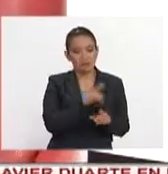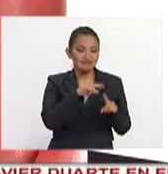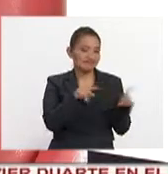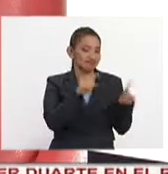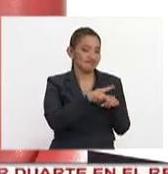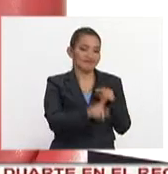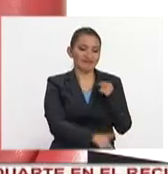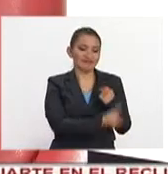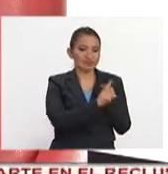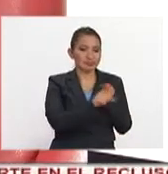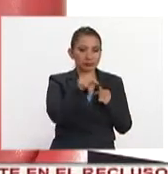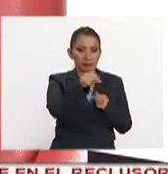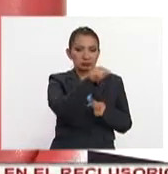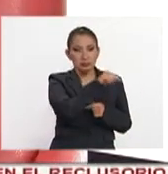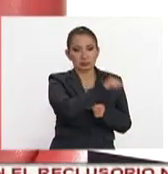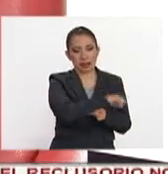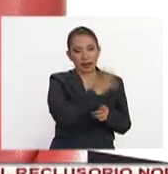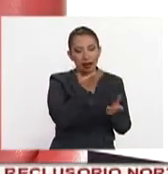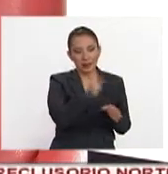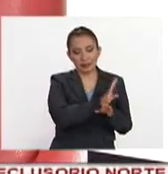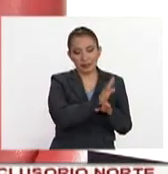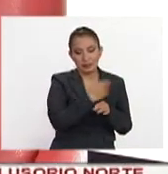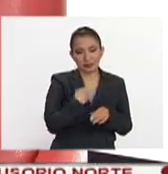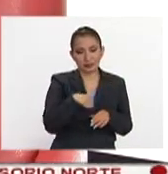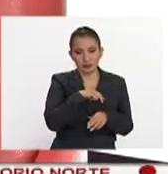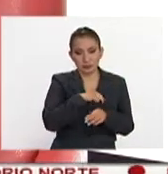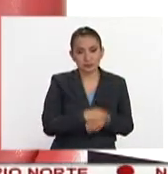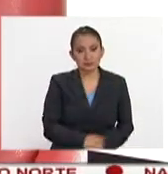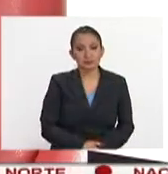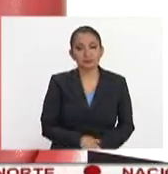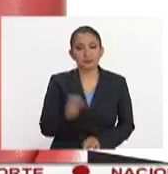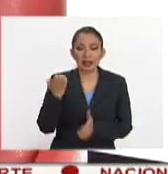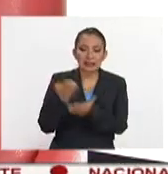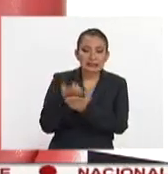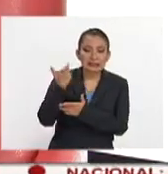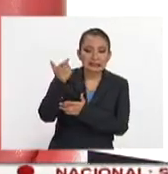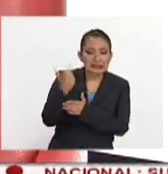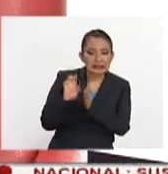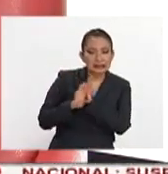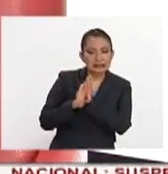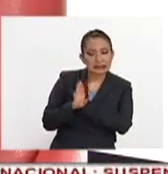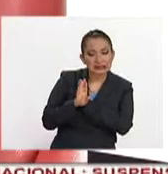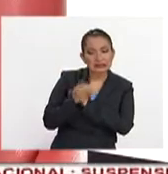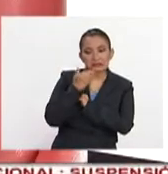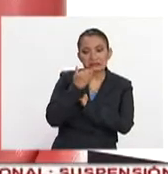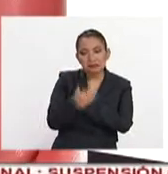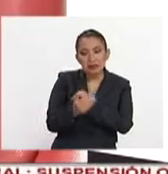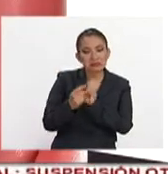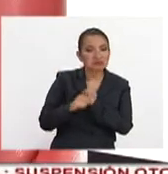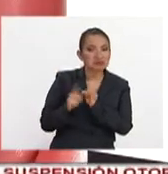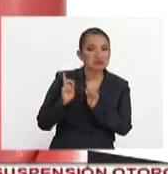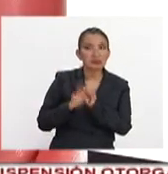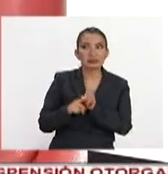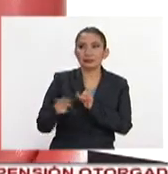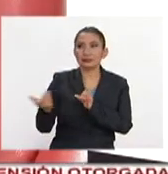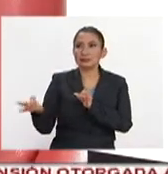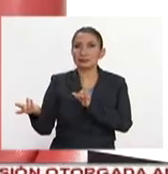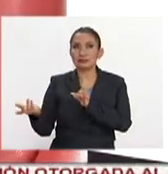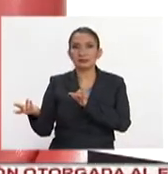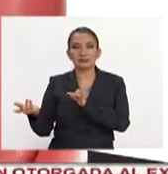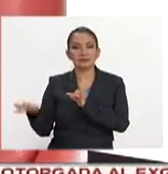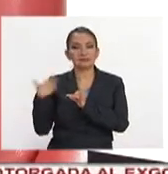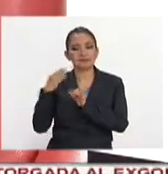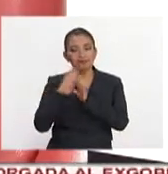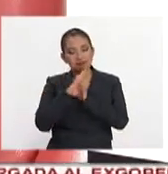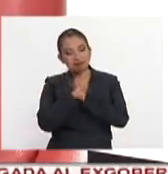variables que nos favorecen a nosotros, ¿no? Que la economía es estable en México,